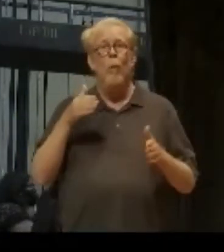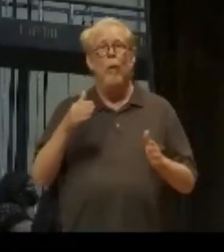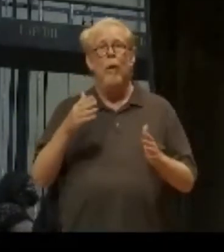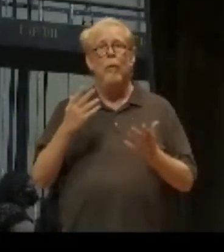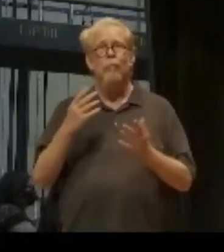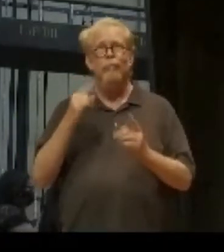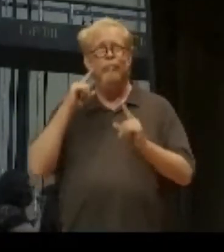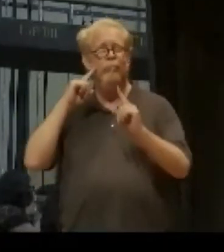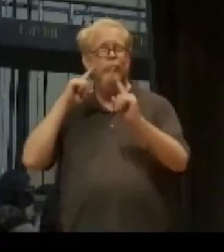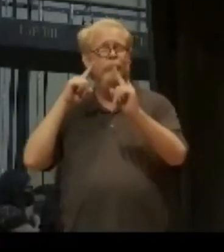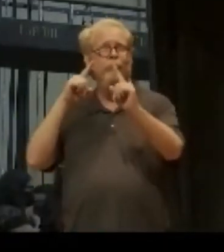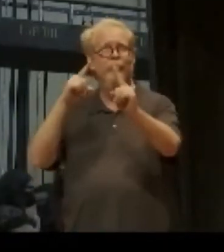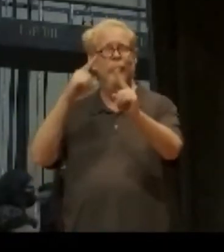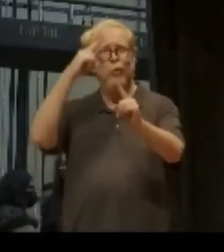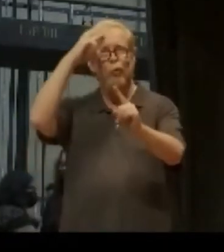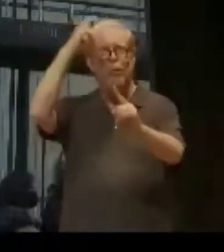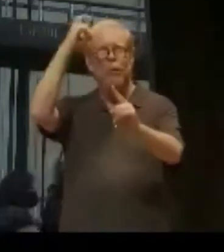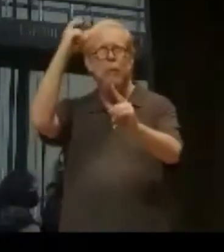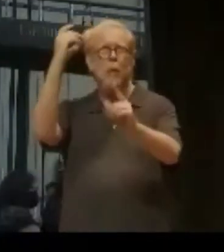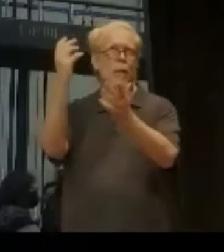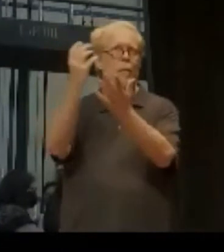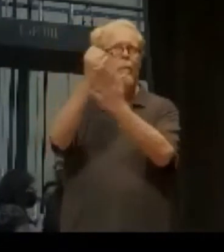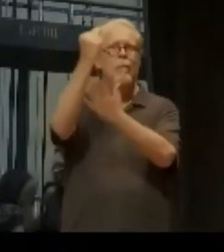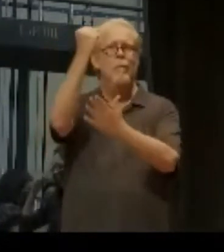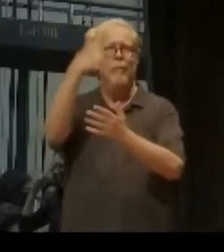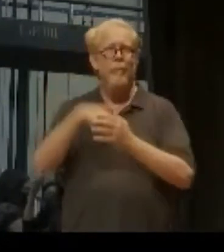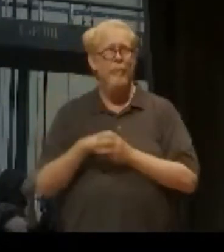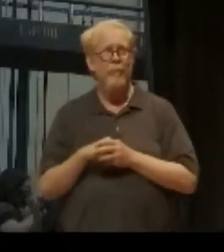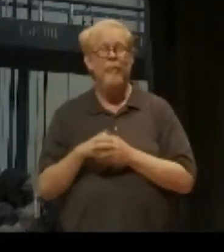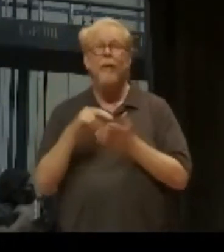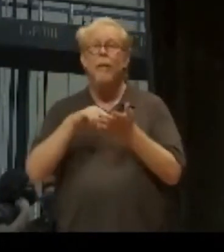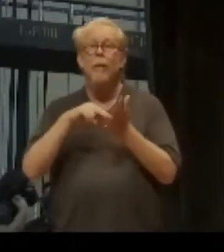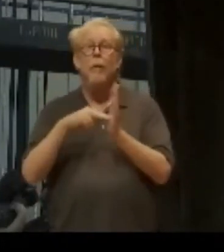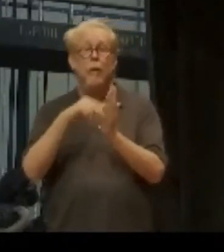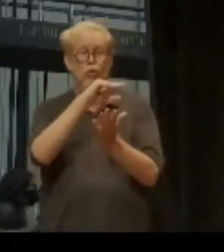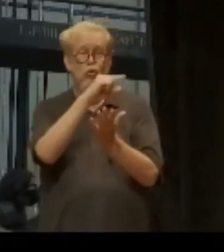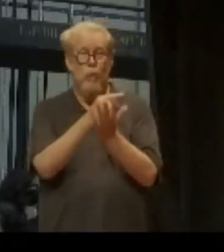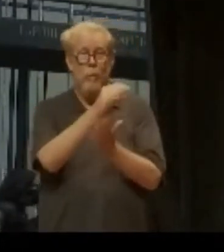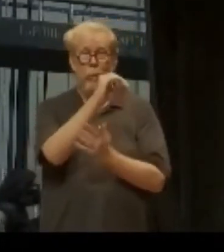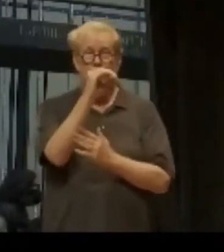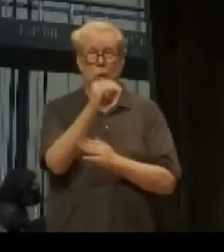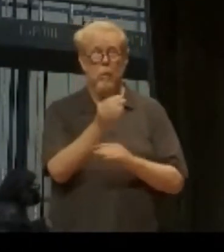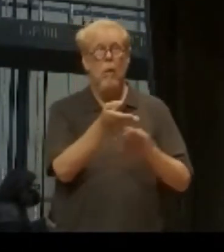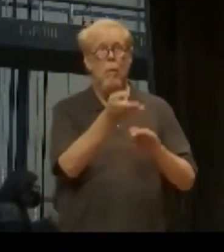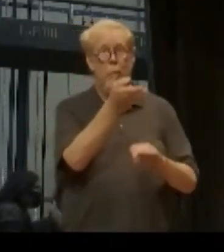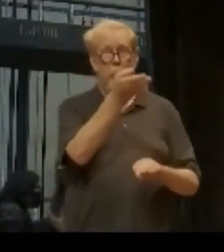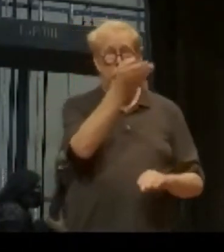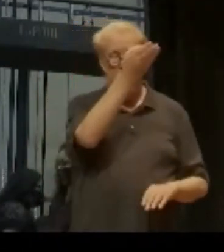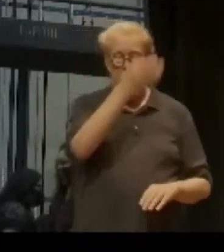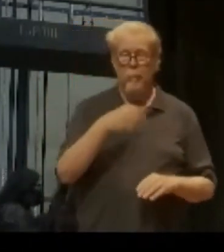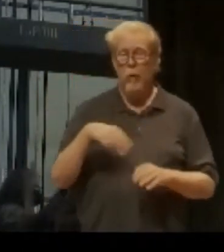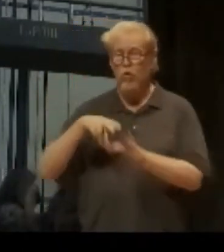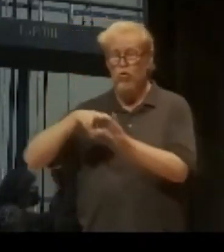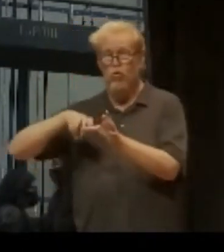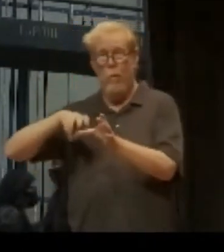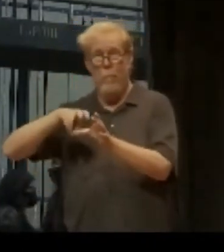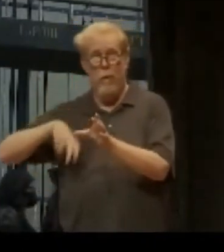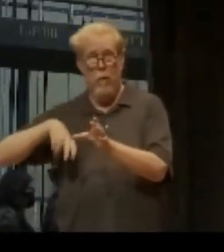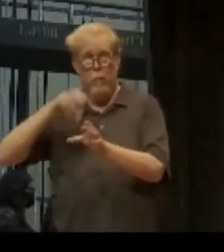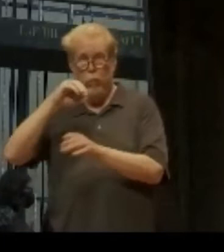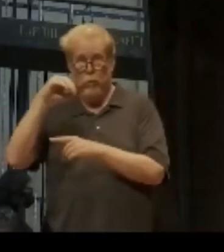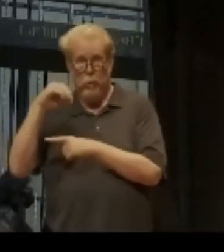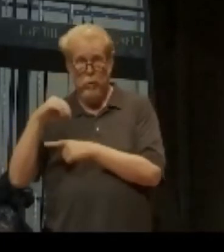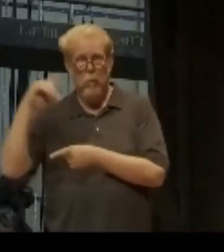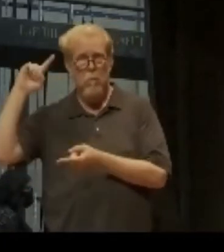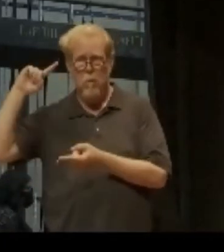para alcanzar sus sueños. Y déjenme demostrarles. Las tasas de graduación han incrementado y la tasa de deserción escolar es lo